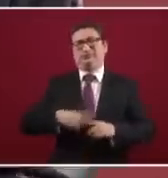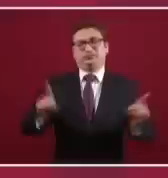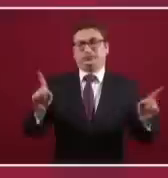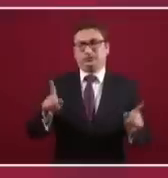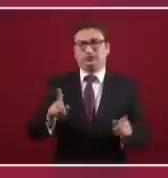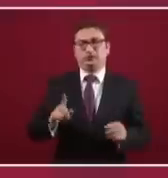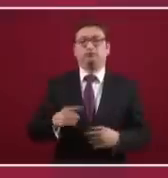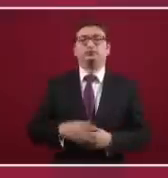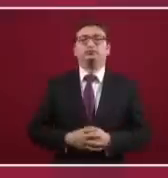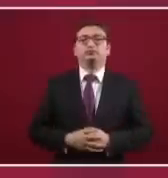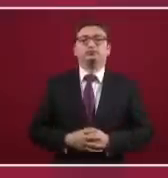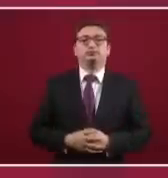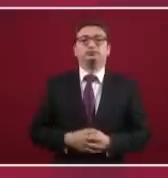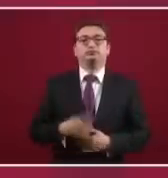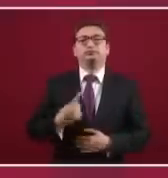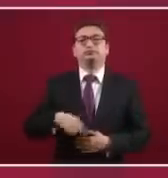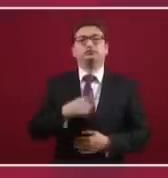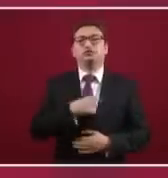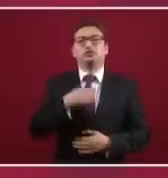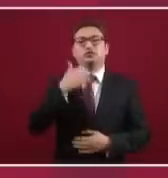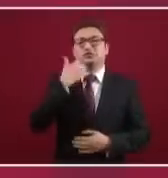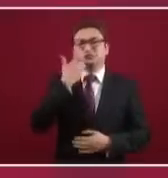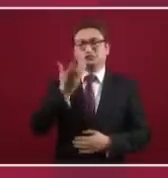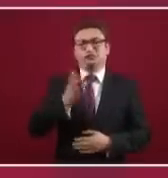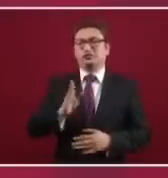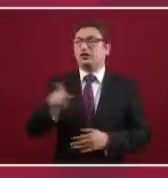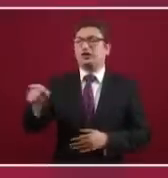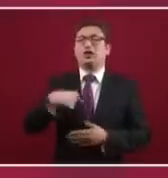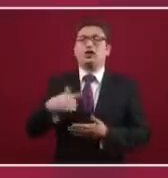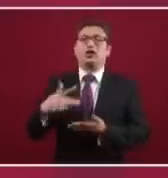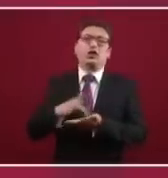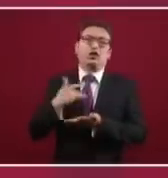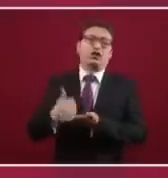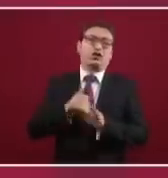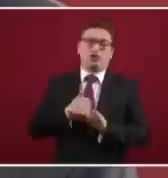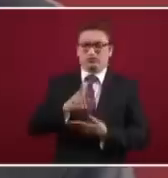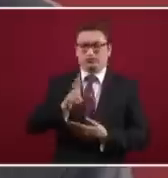Nosotros no queremos incondicionales en nada.